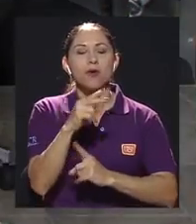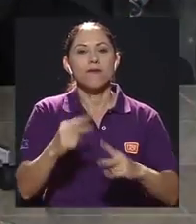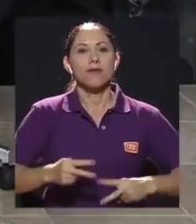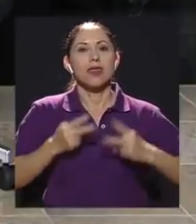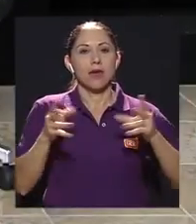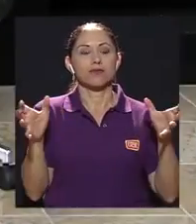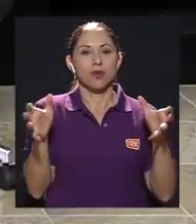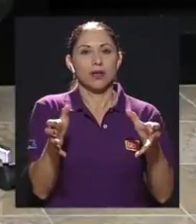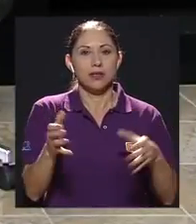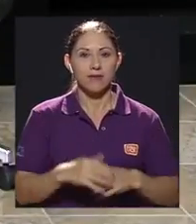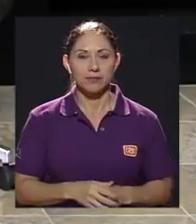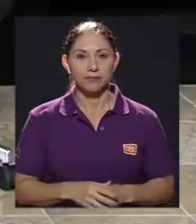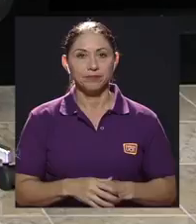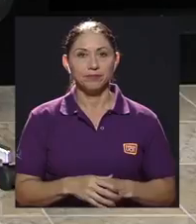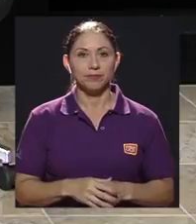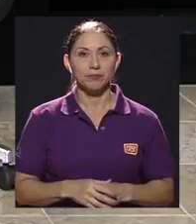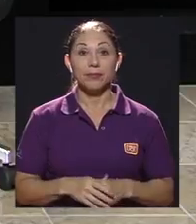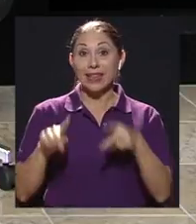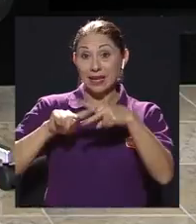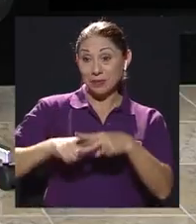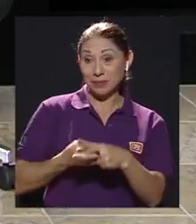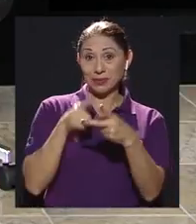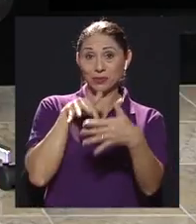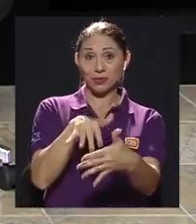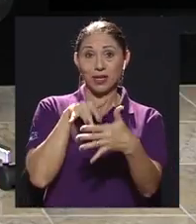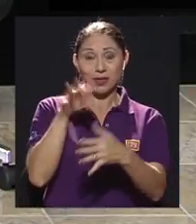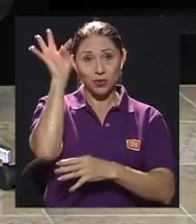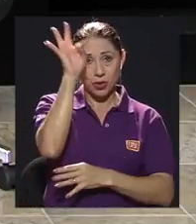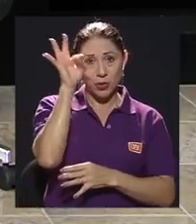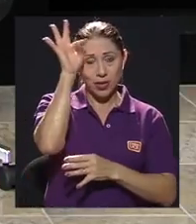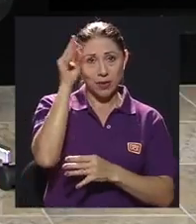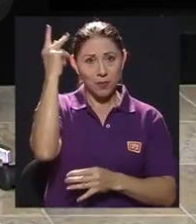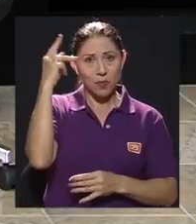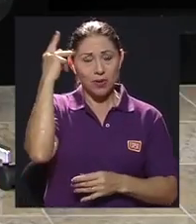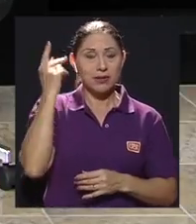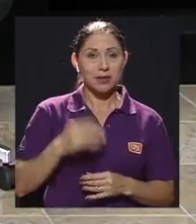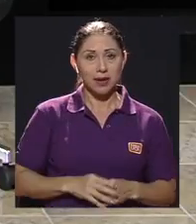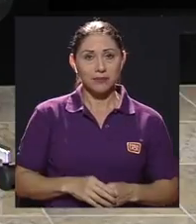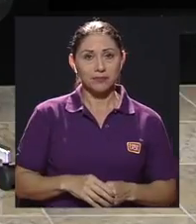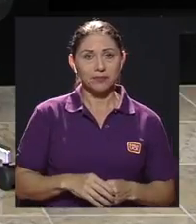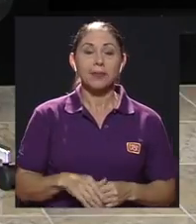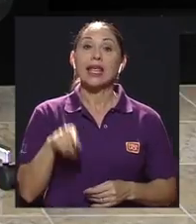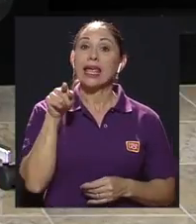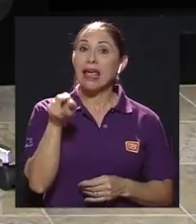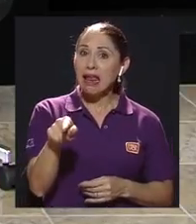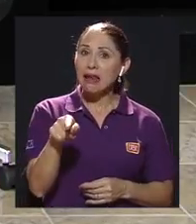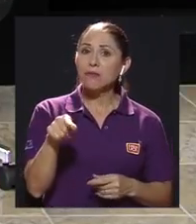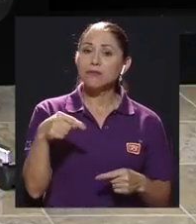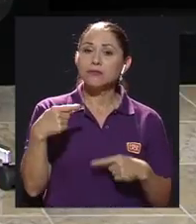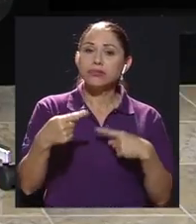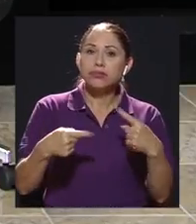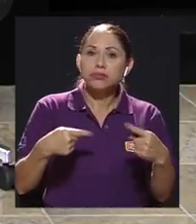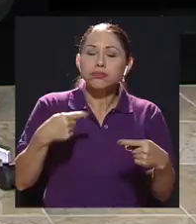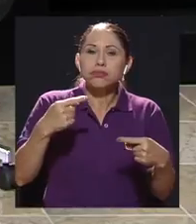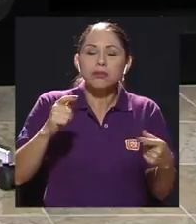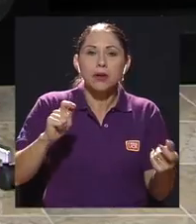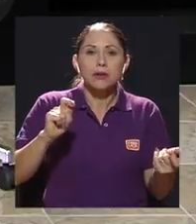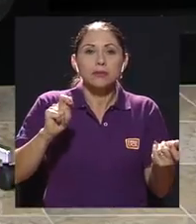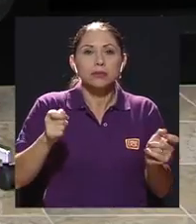colectiva. Empezó estudiando teoría política. Él ha ido transformándose